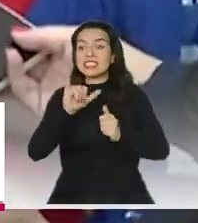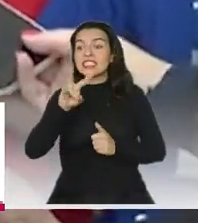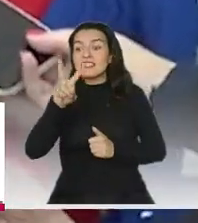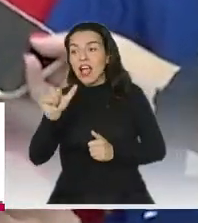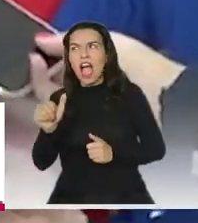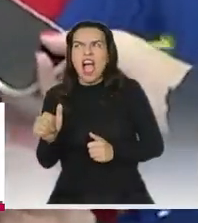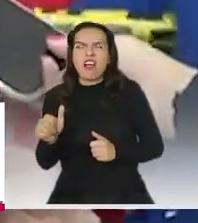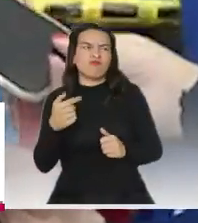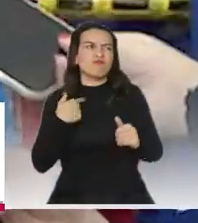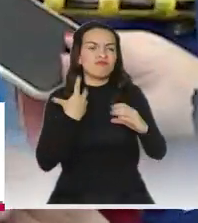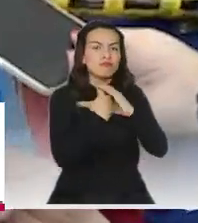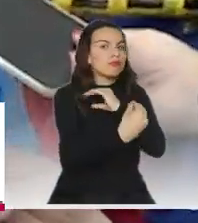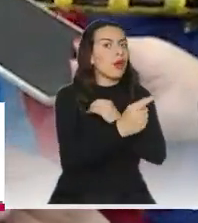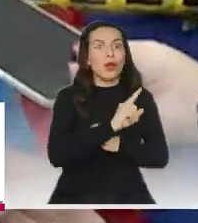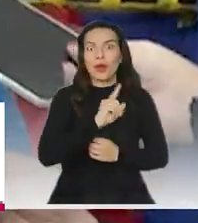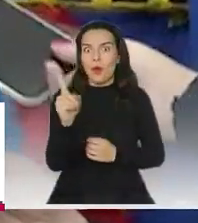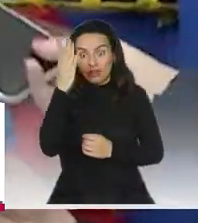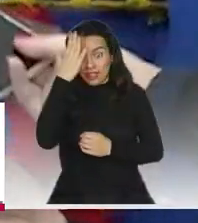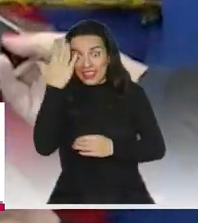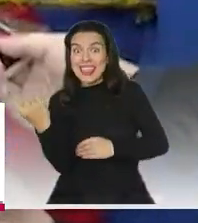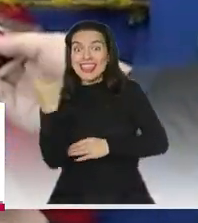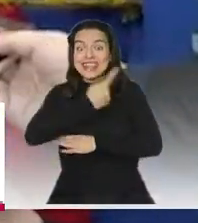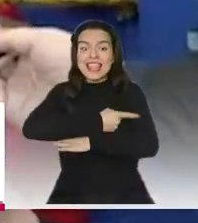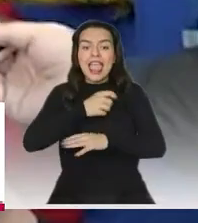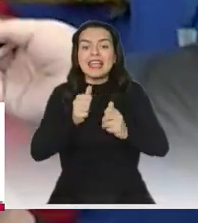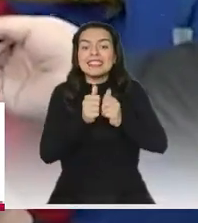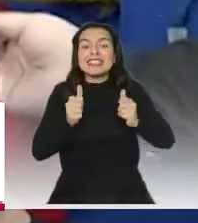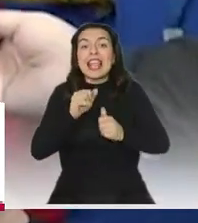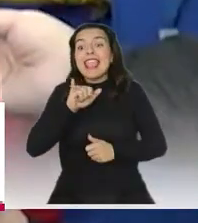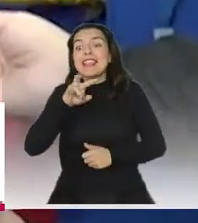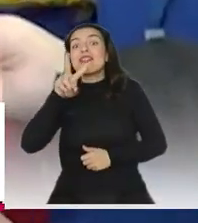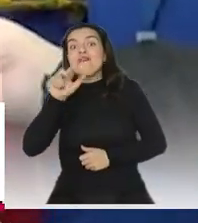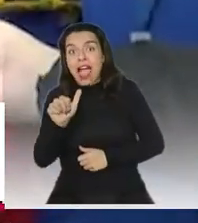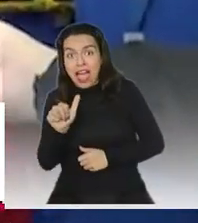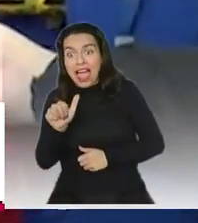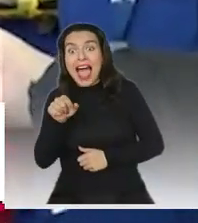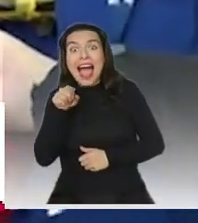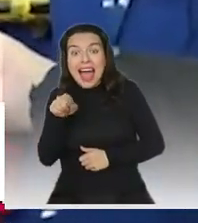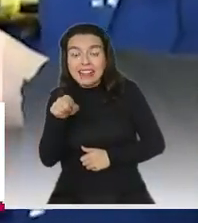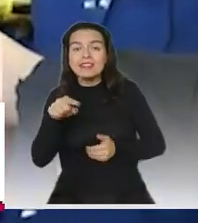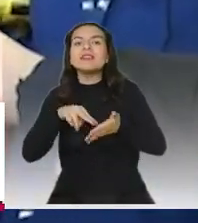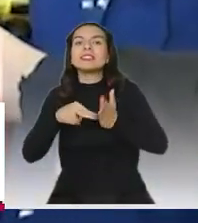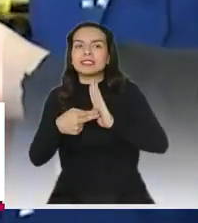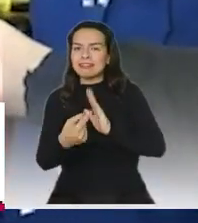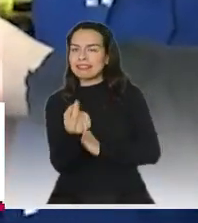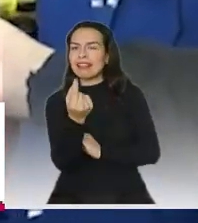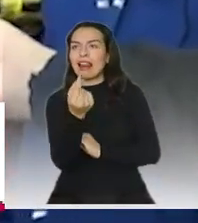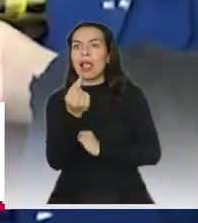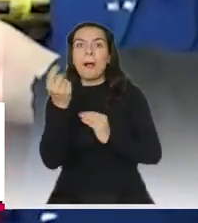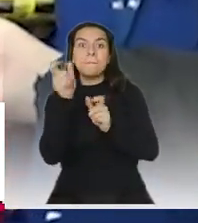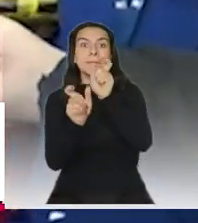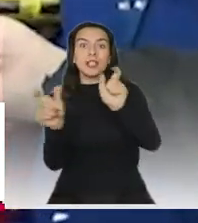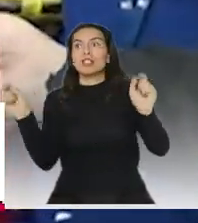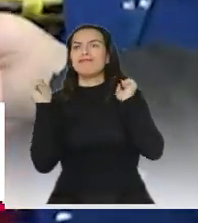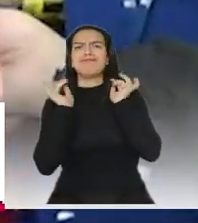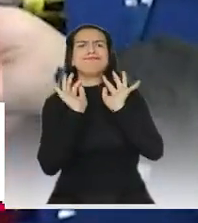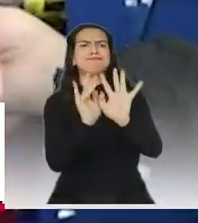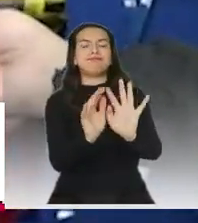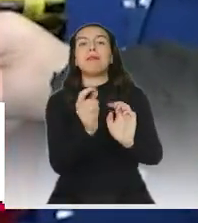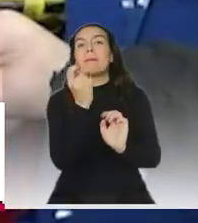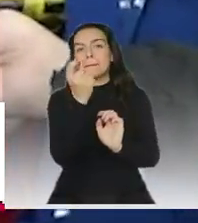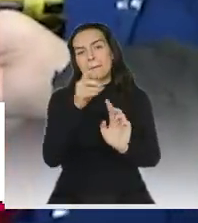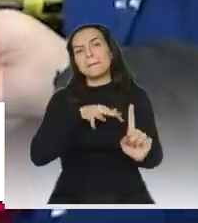contrario, el día sin IVA y el Día del Padre son un gran foco de contagio. Buena parte de los contagios que se dieron en el